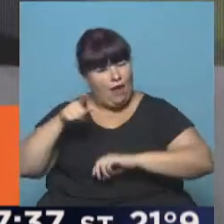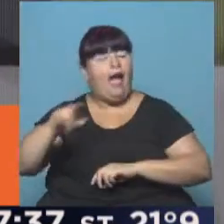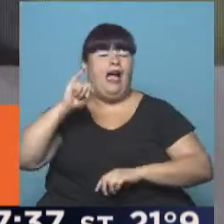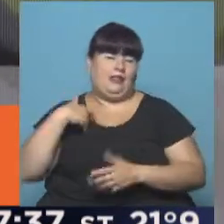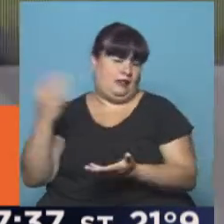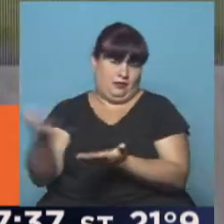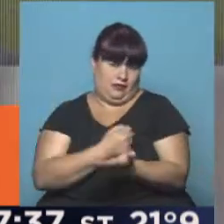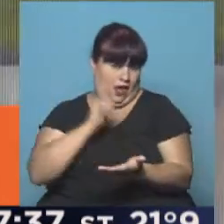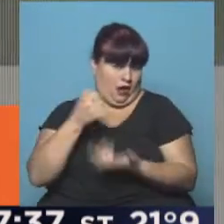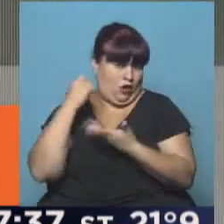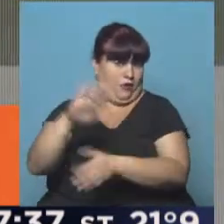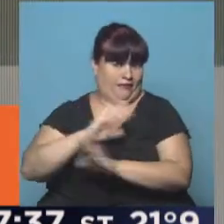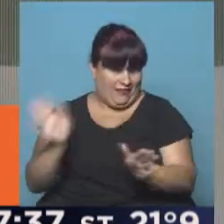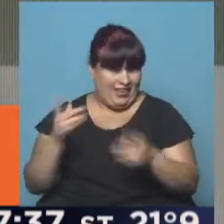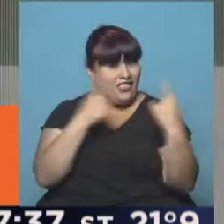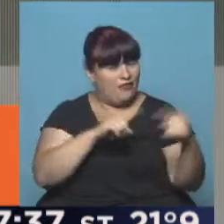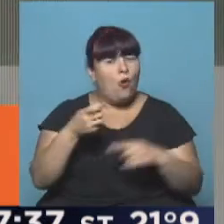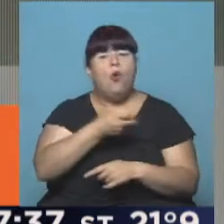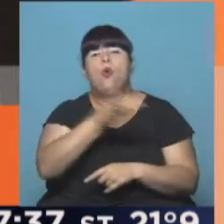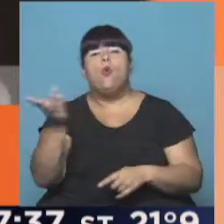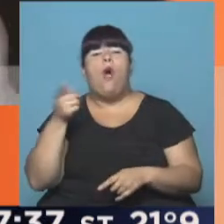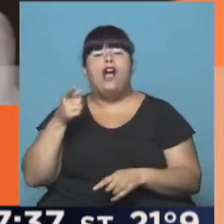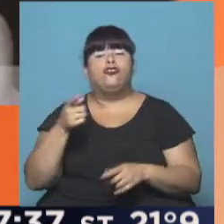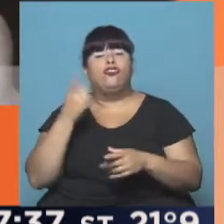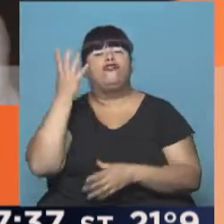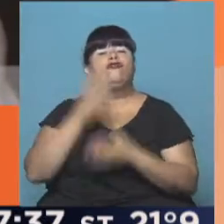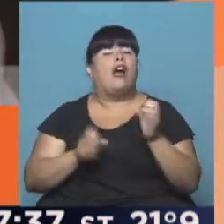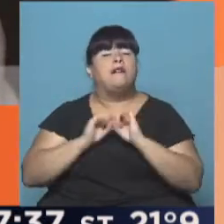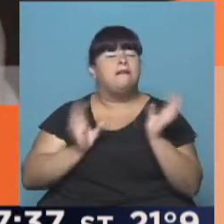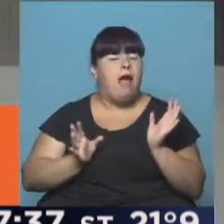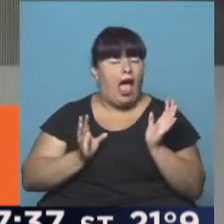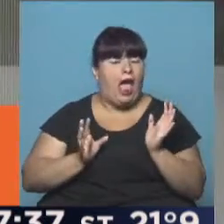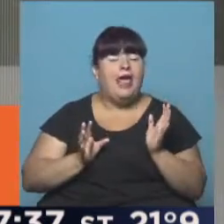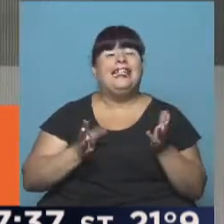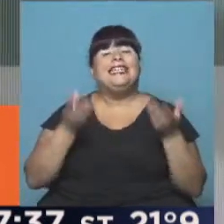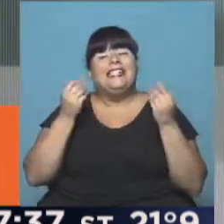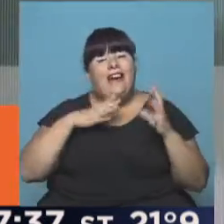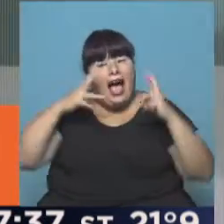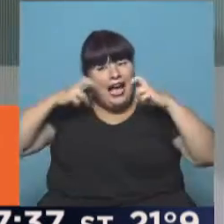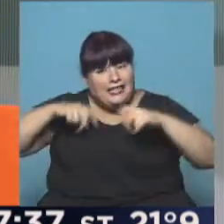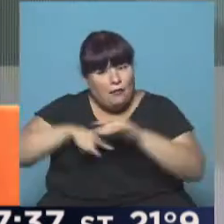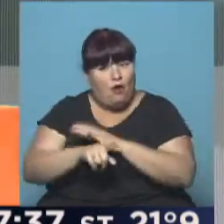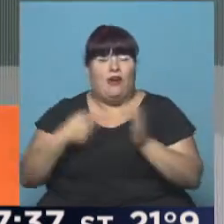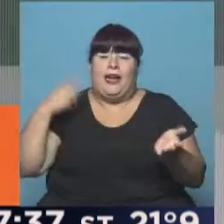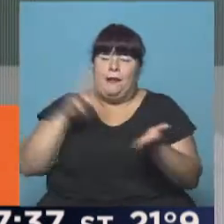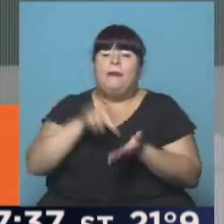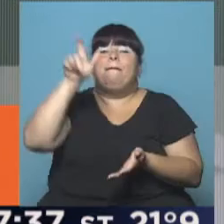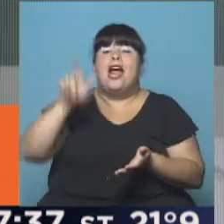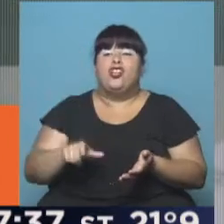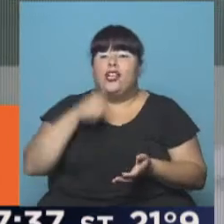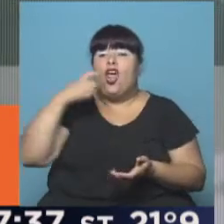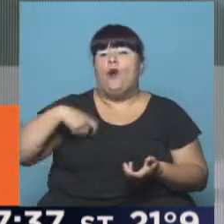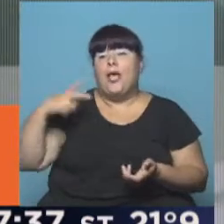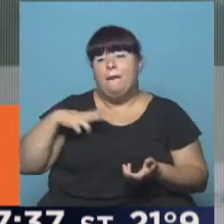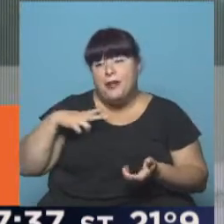ahí obviamente el subsidio se va a retirar. Carlos, ¿de cuántos casos estamos hablando irregulares? Lo que pasa es que hay que estudiarlo, porque reitero, que una persona tenga una